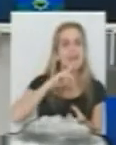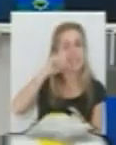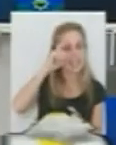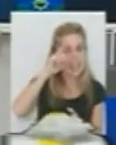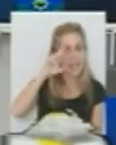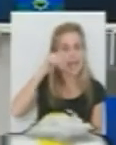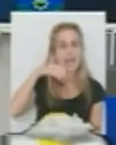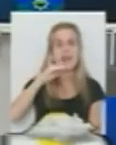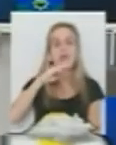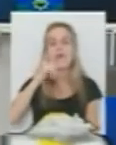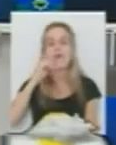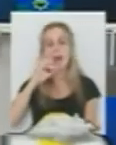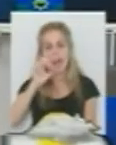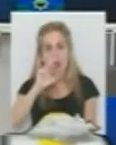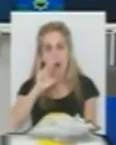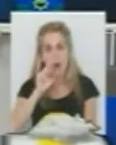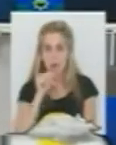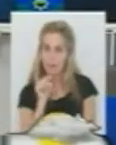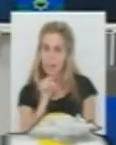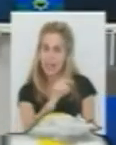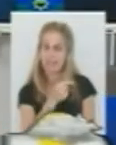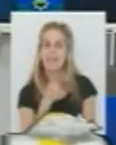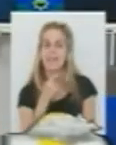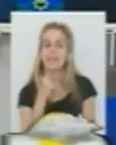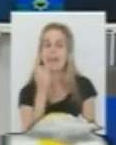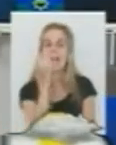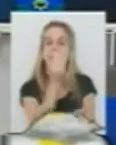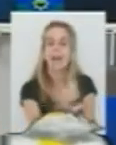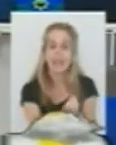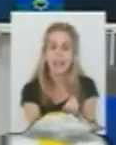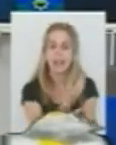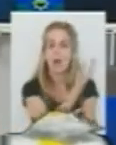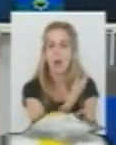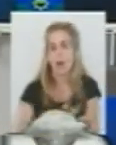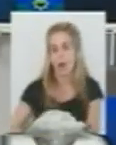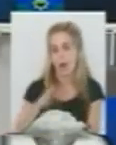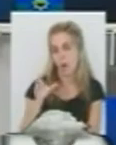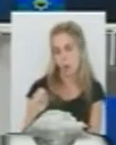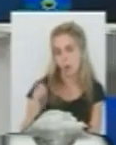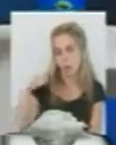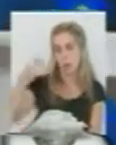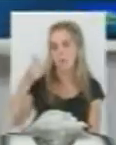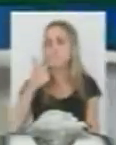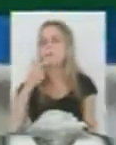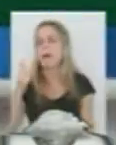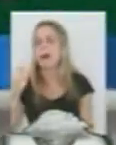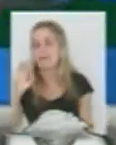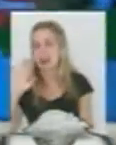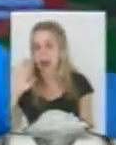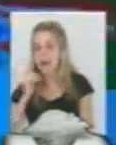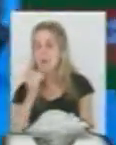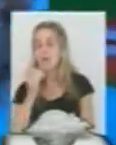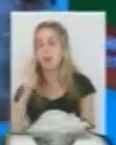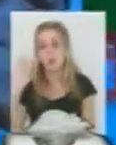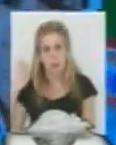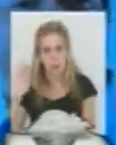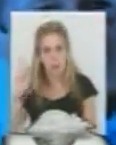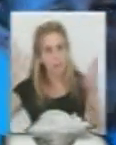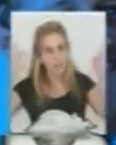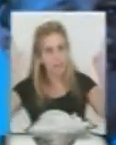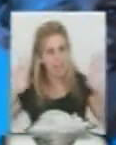él pretende ser el candidato a gobernador de masa. Palabra más, no es que va a decir acá Insaurralde Frente Renovador, no lo van a ver